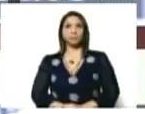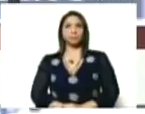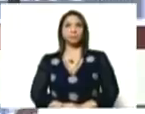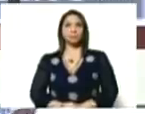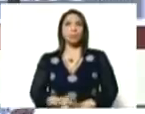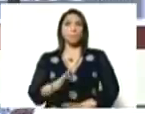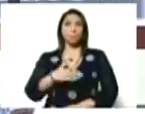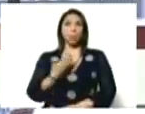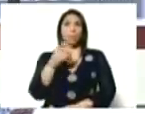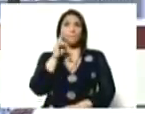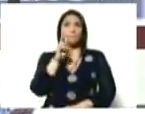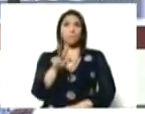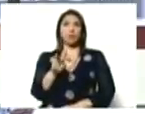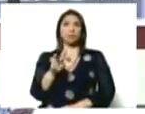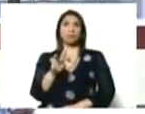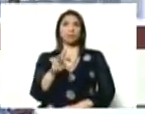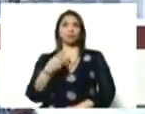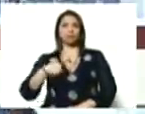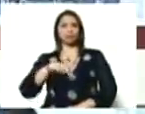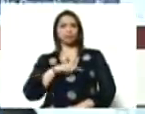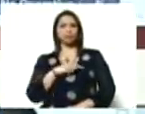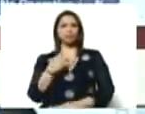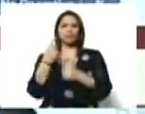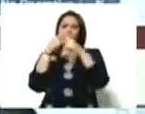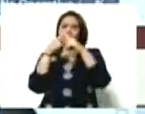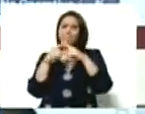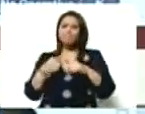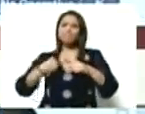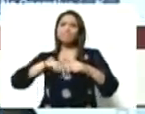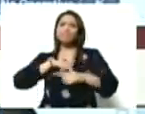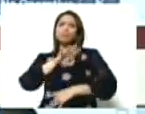Podemos ver que nuestros inventarios contamos con